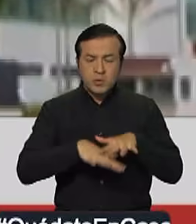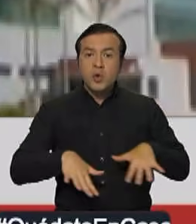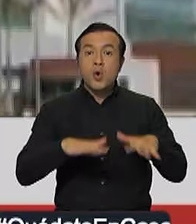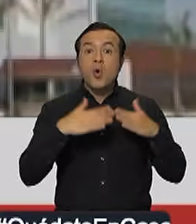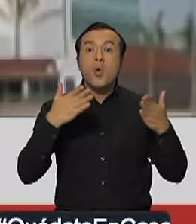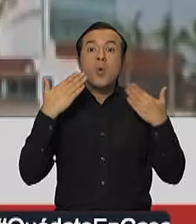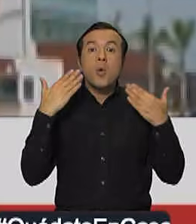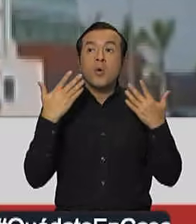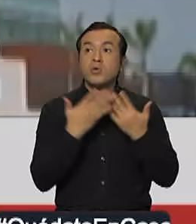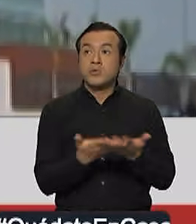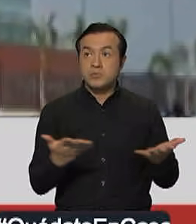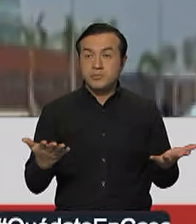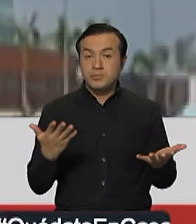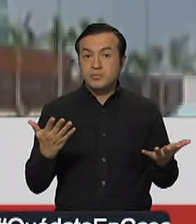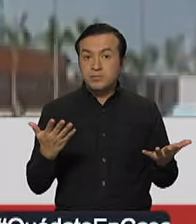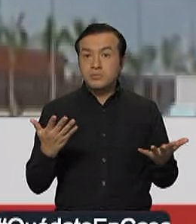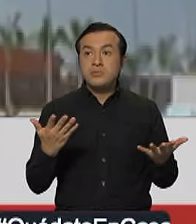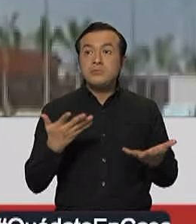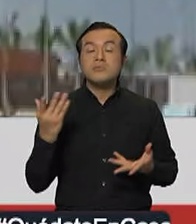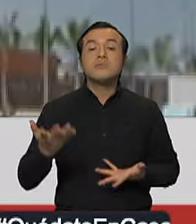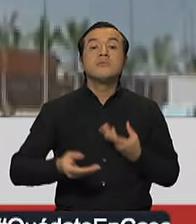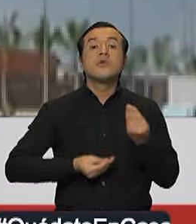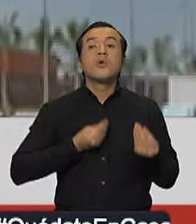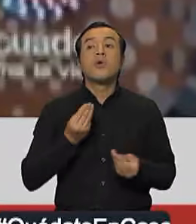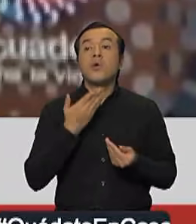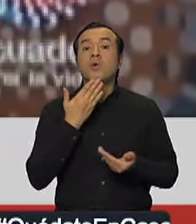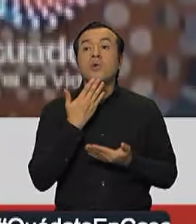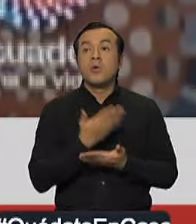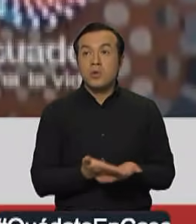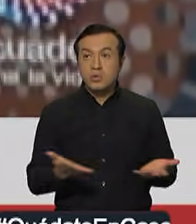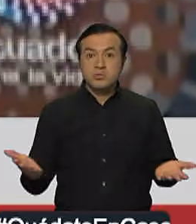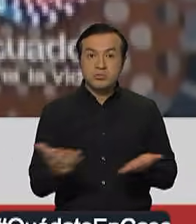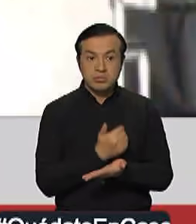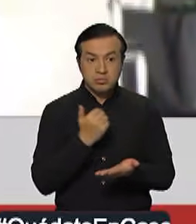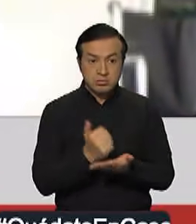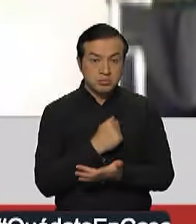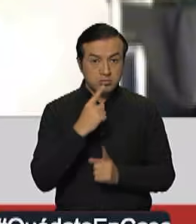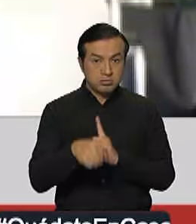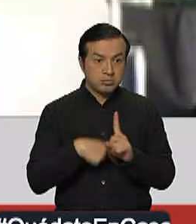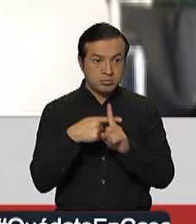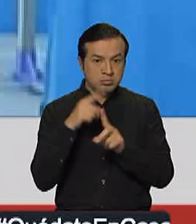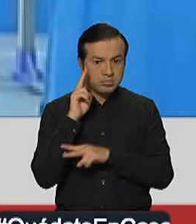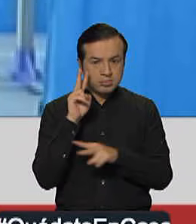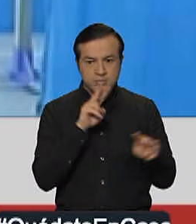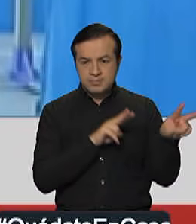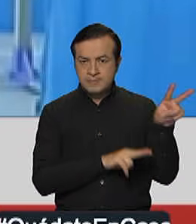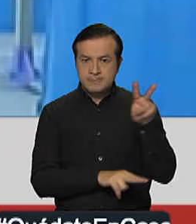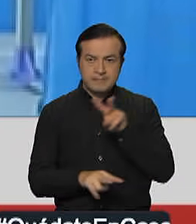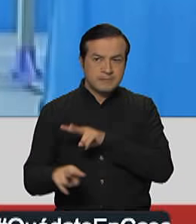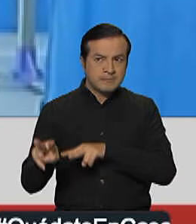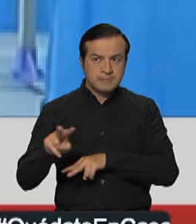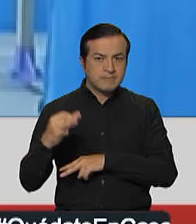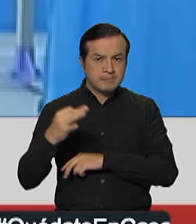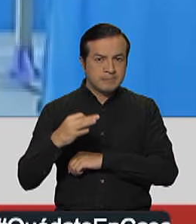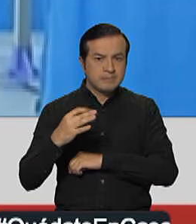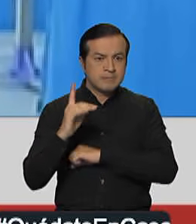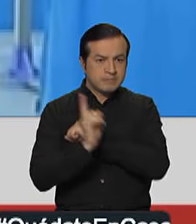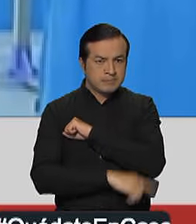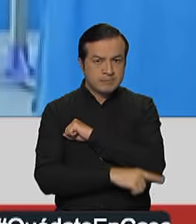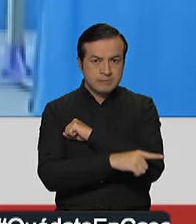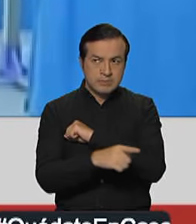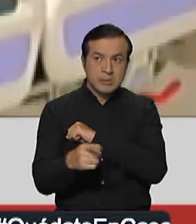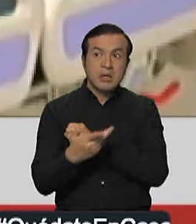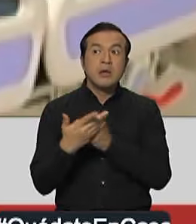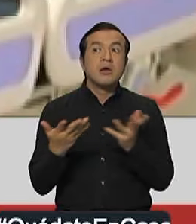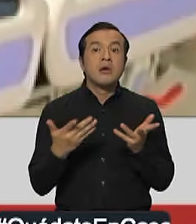Guayaquil y otros inmuebles para recopilar elementos de convicción y determinar responsabilidades penales por presunto delito